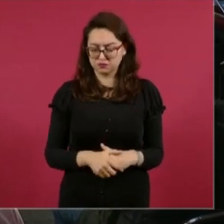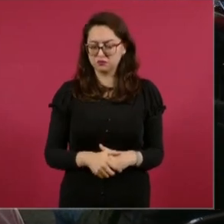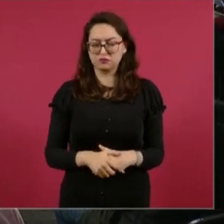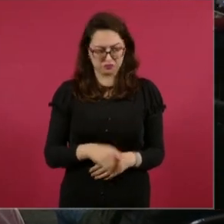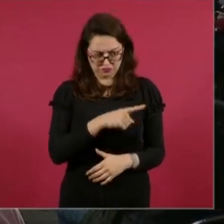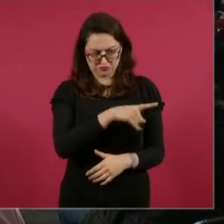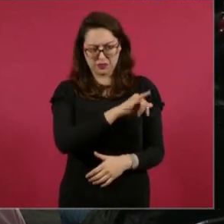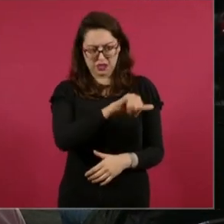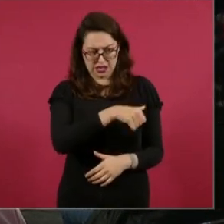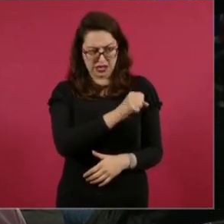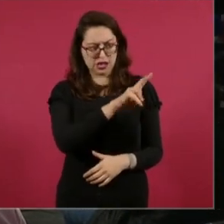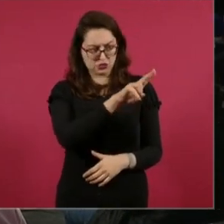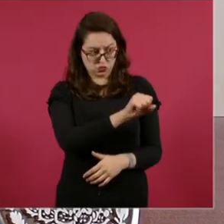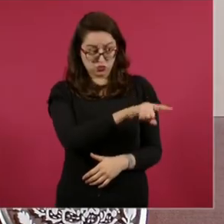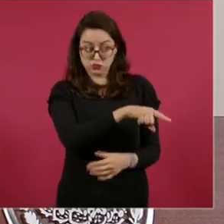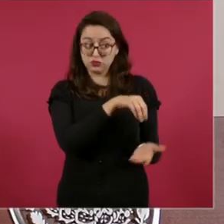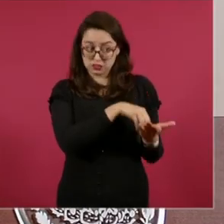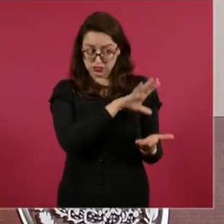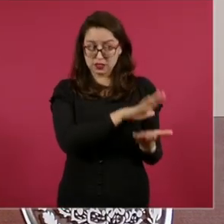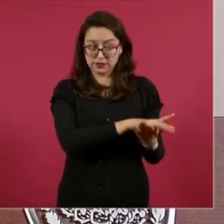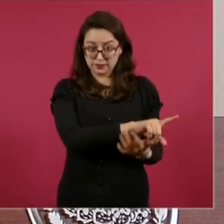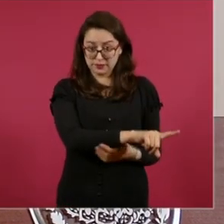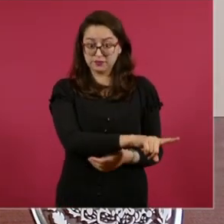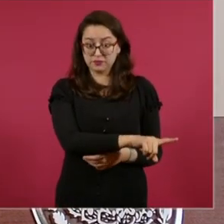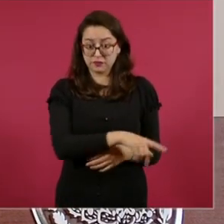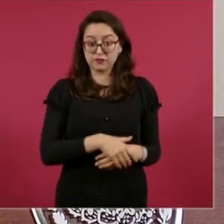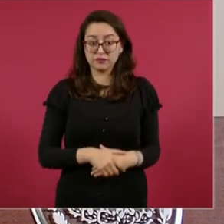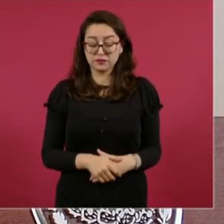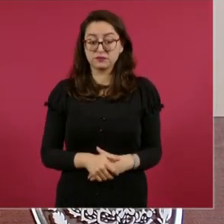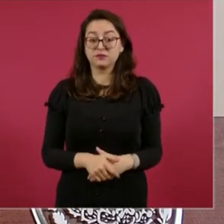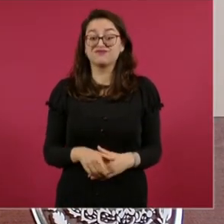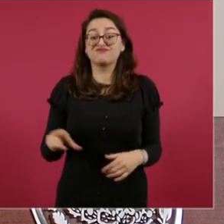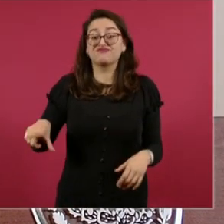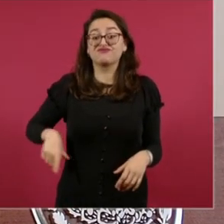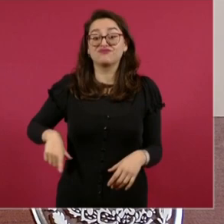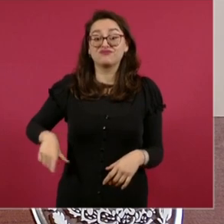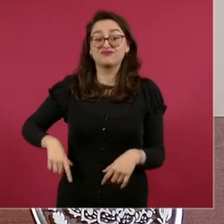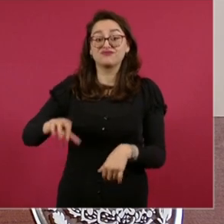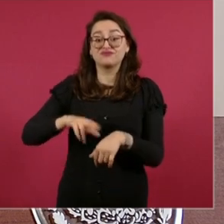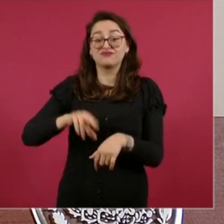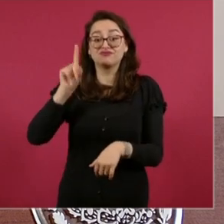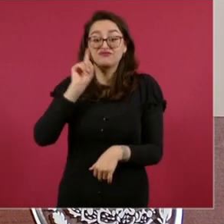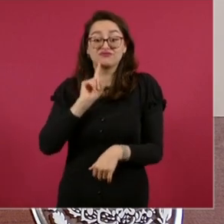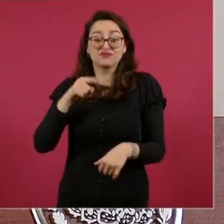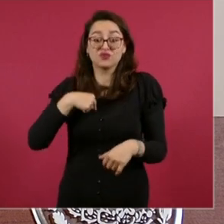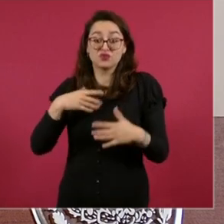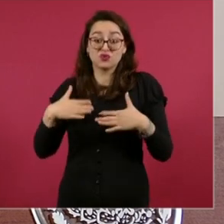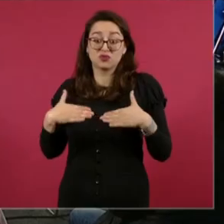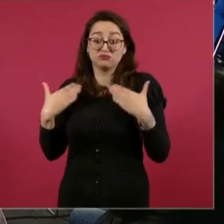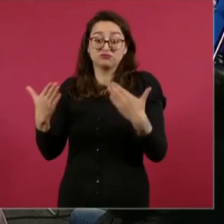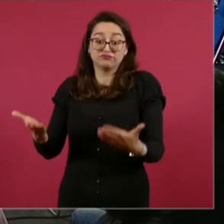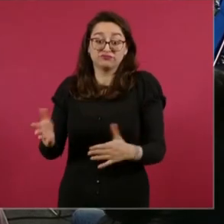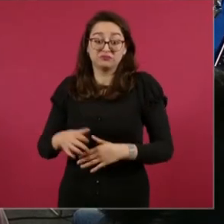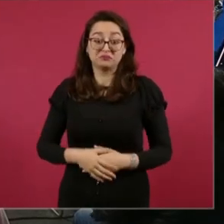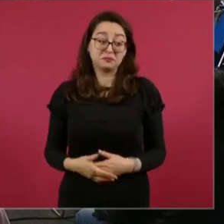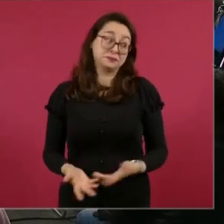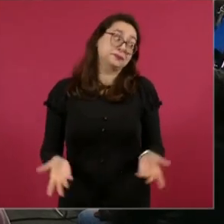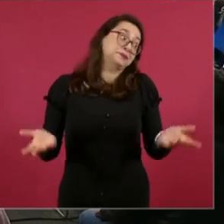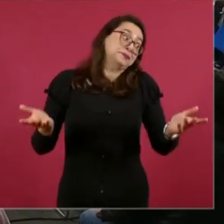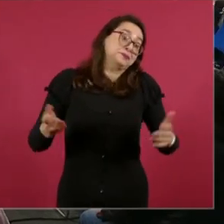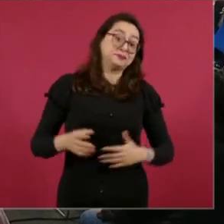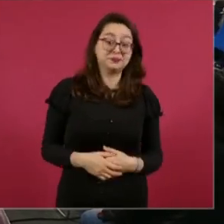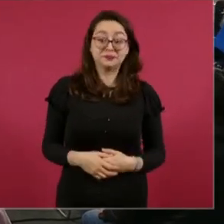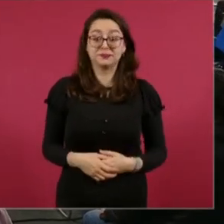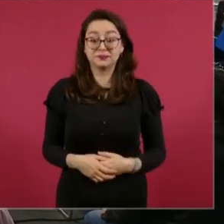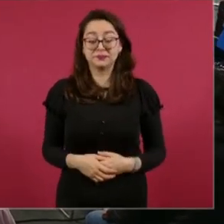empresarios. Y fíjate que yo le tengo confianza a la gobernadora. Pues, fíjese. Sí, cada